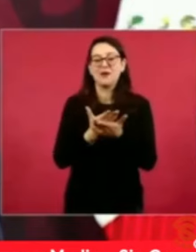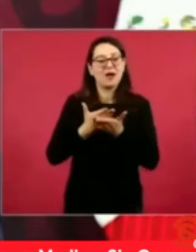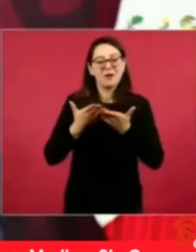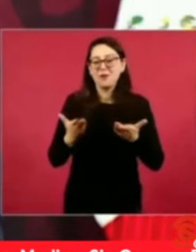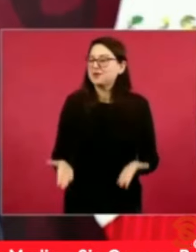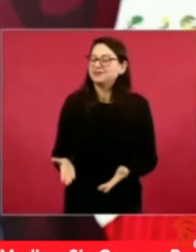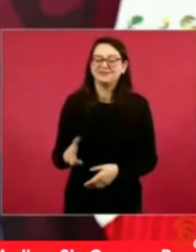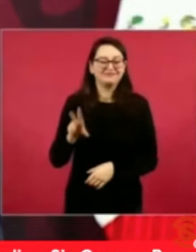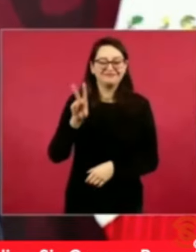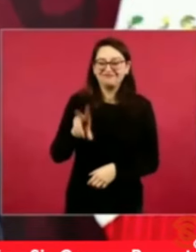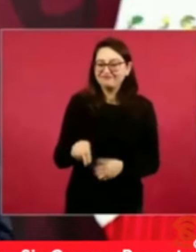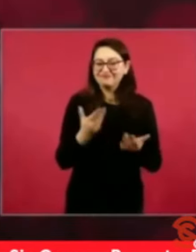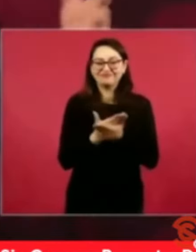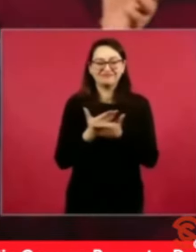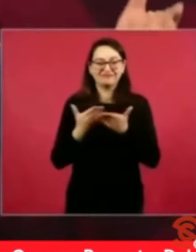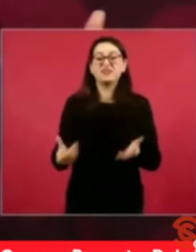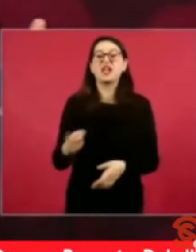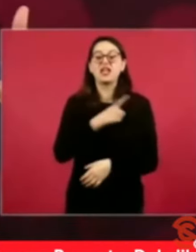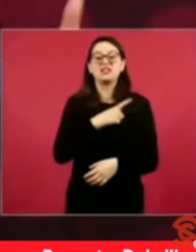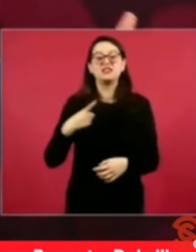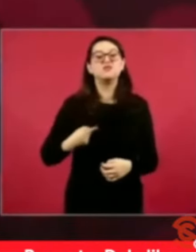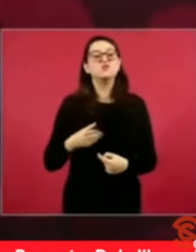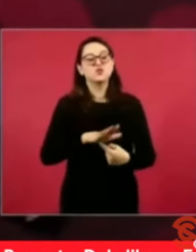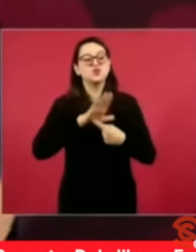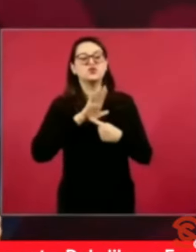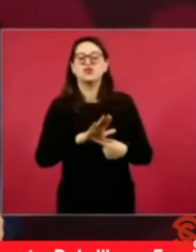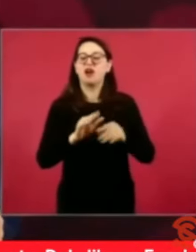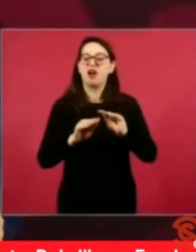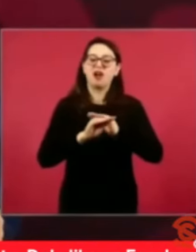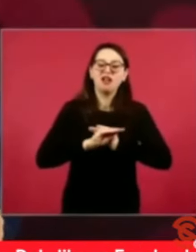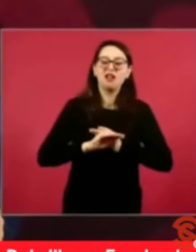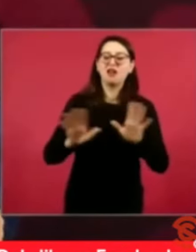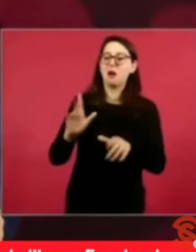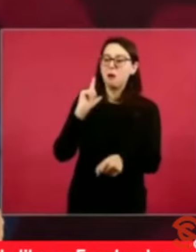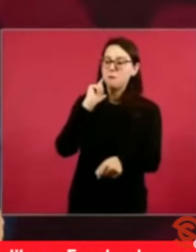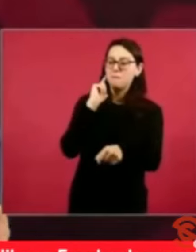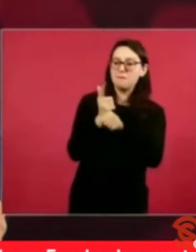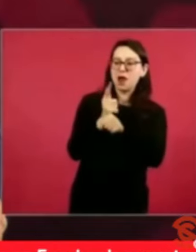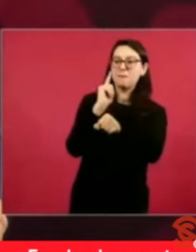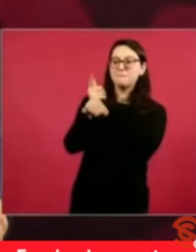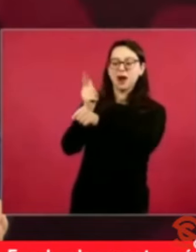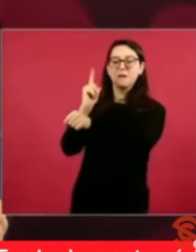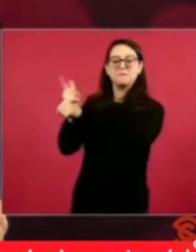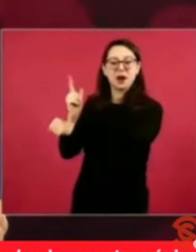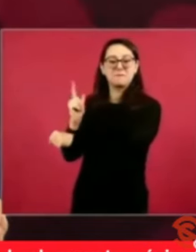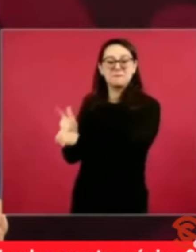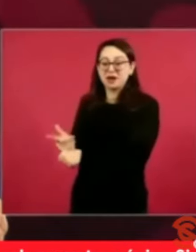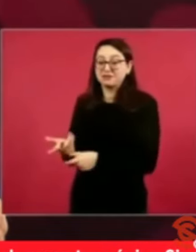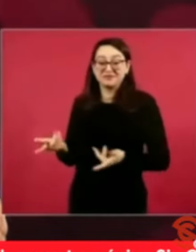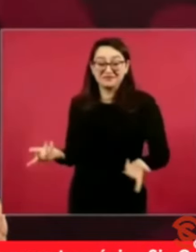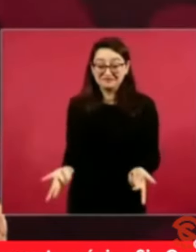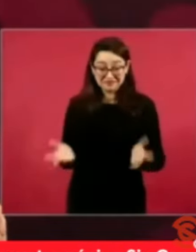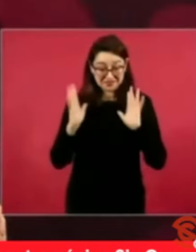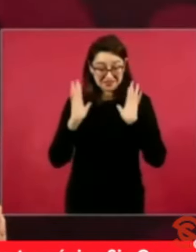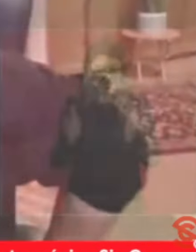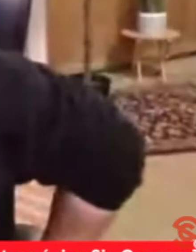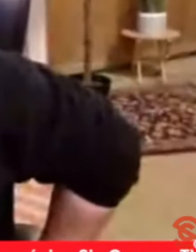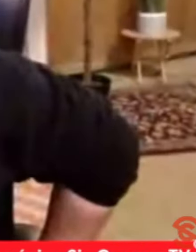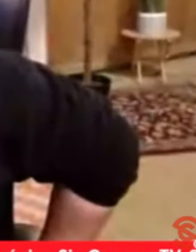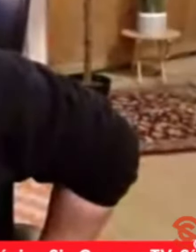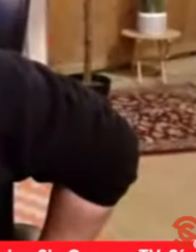definiciones y ellos están enseñando desesperadamente el no y mire